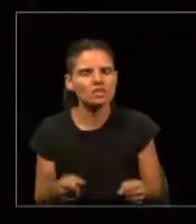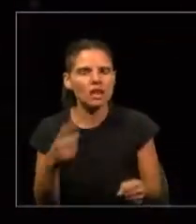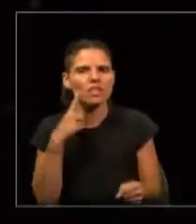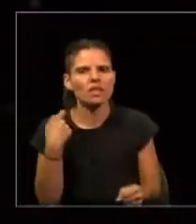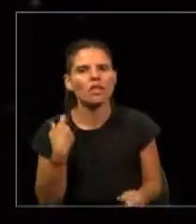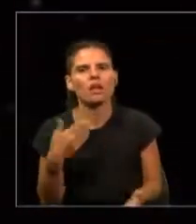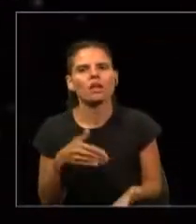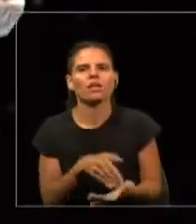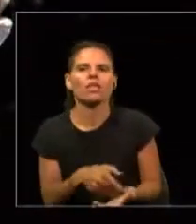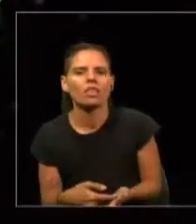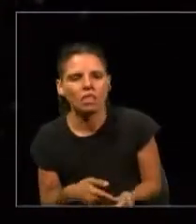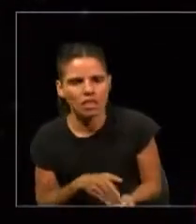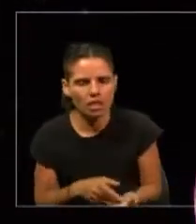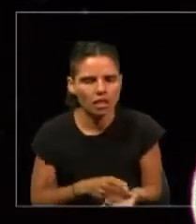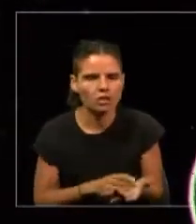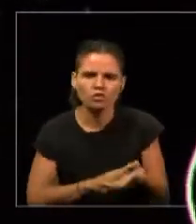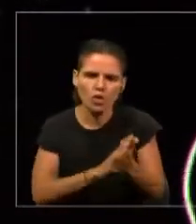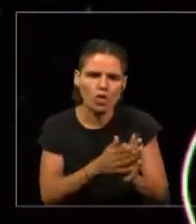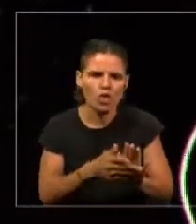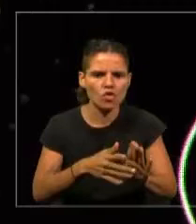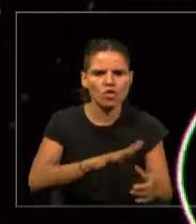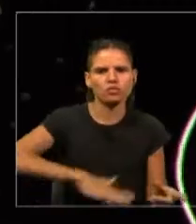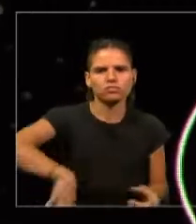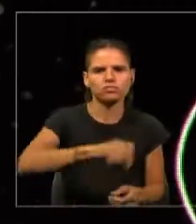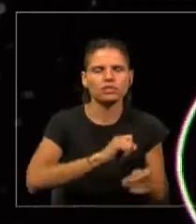con este desarrollo